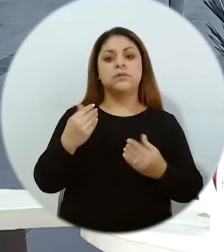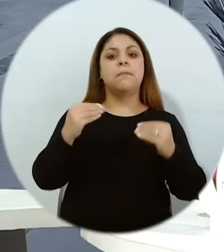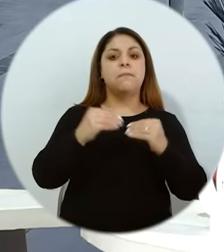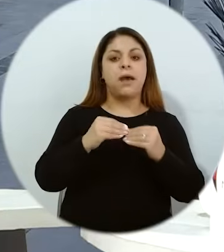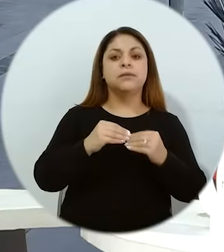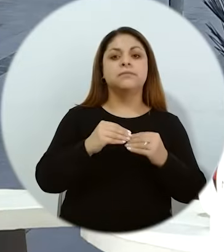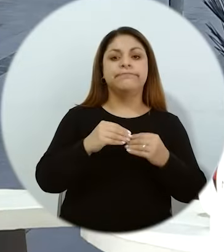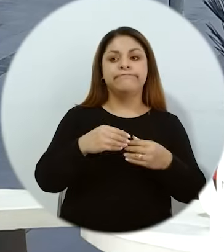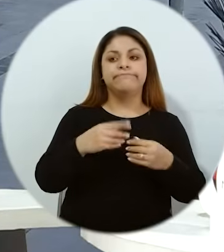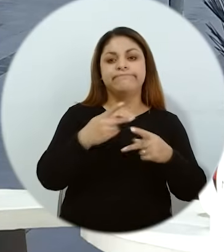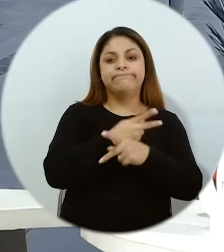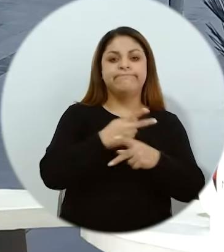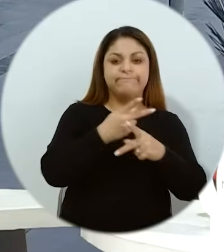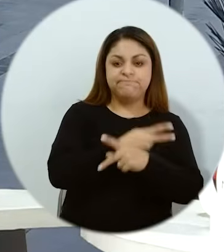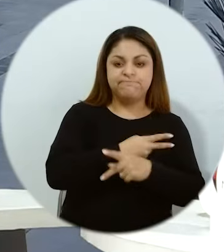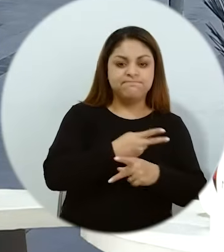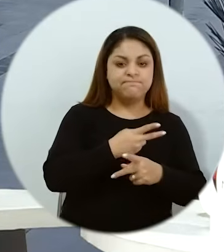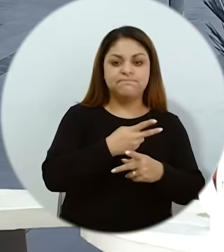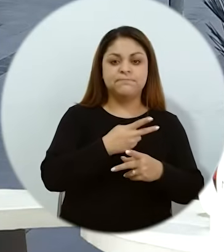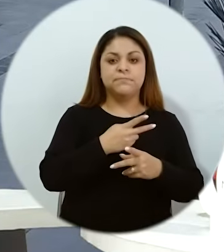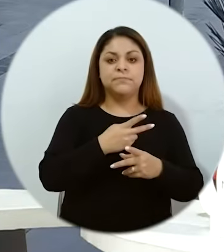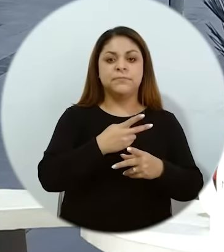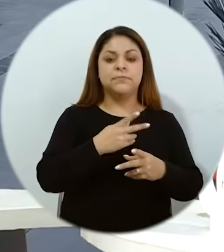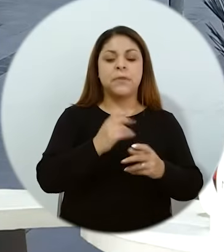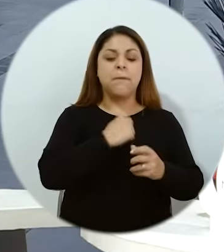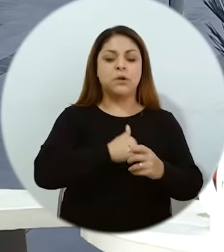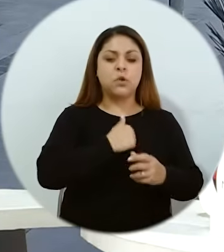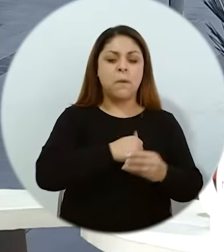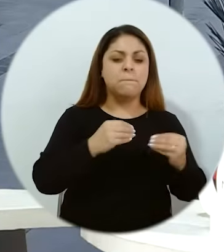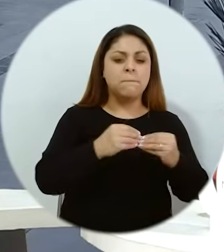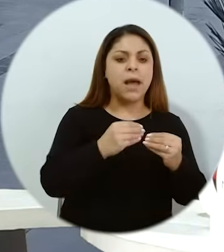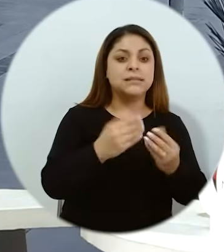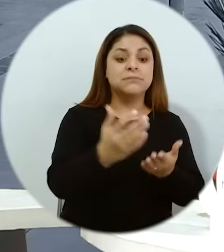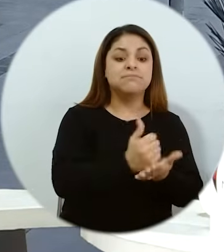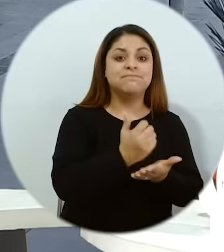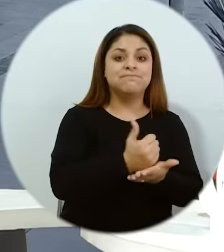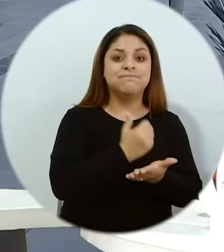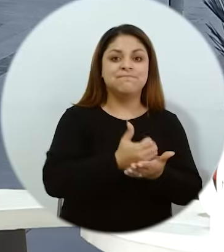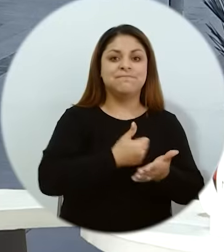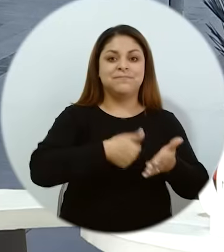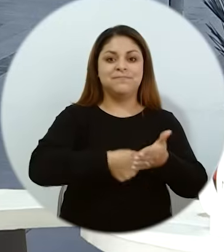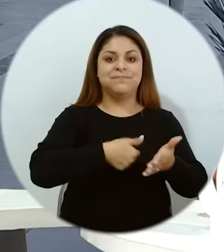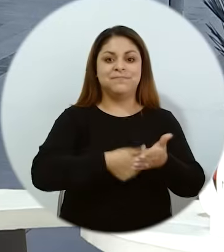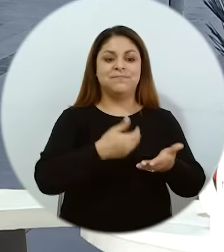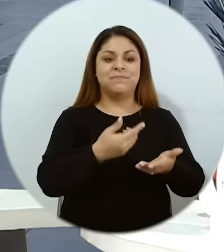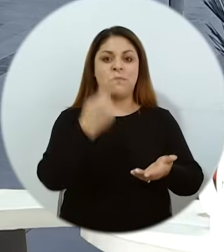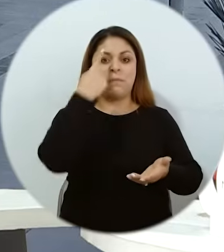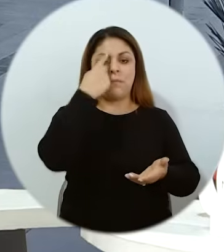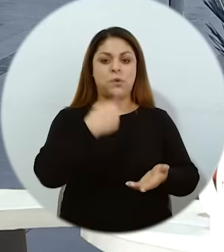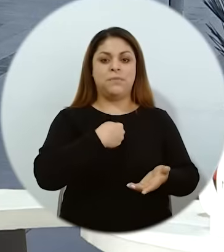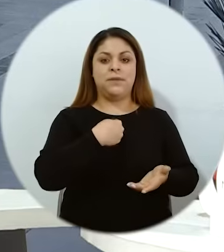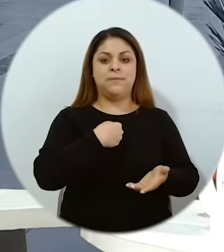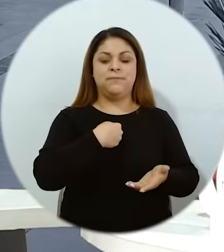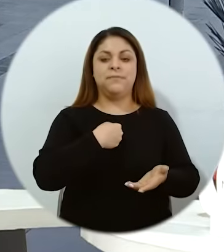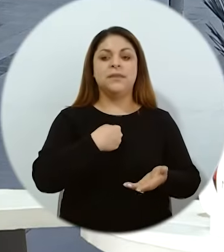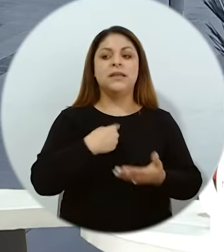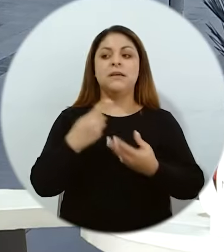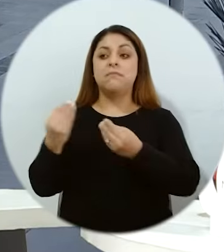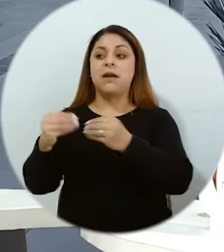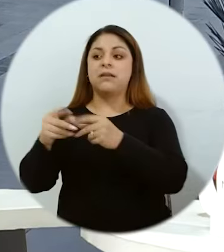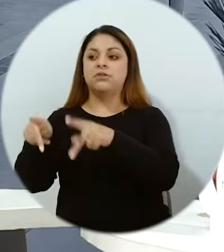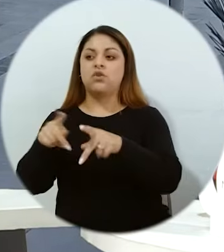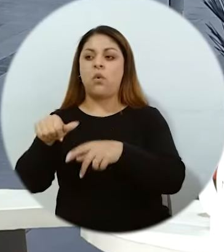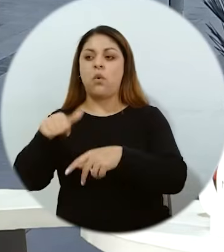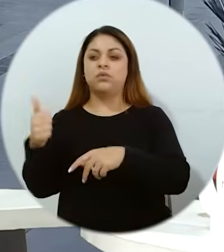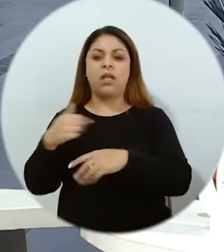provoque, más réditos electorales tengo posibilidades de sacar, la sociedad se vuelve más descontenta y los políticos que vienen atrás juegan